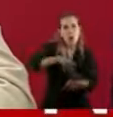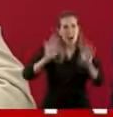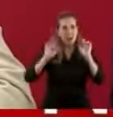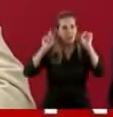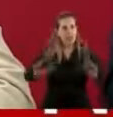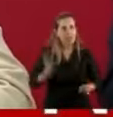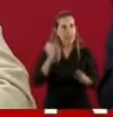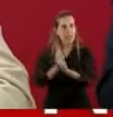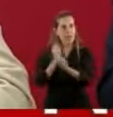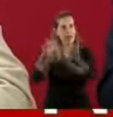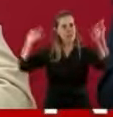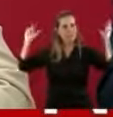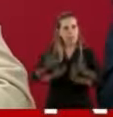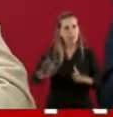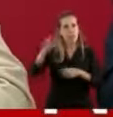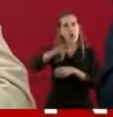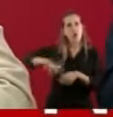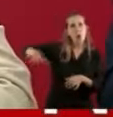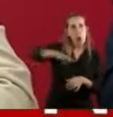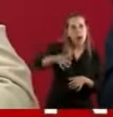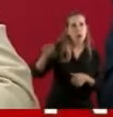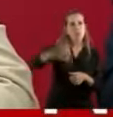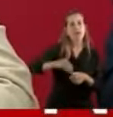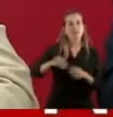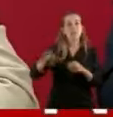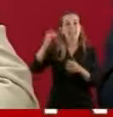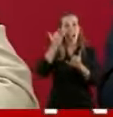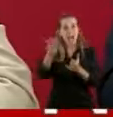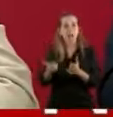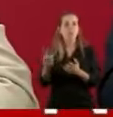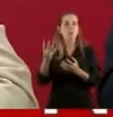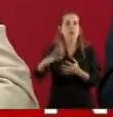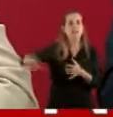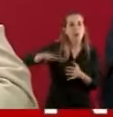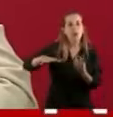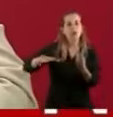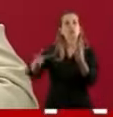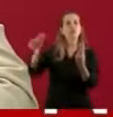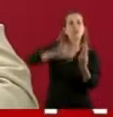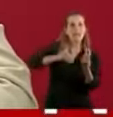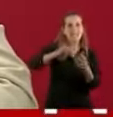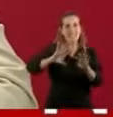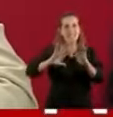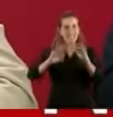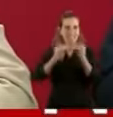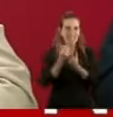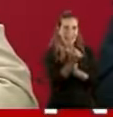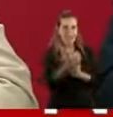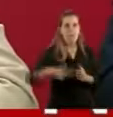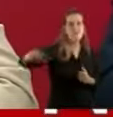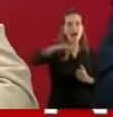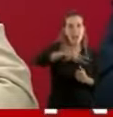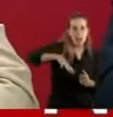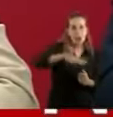saturación permanente en los barrios donde estamos, más 2 que estamos sumando en este momento, más la saturación